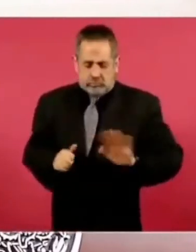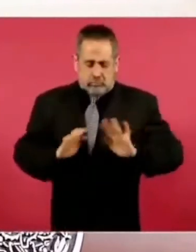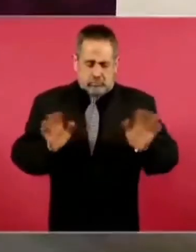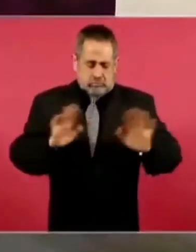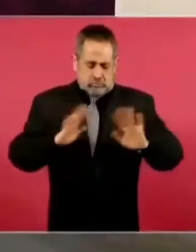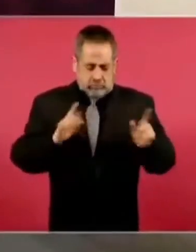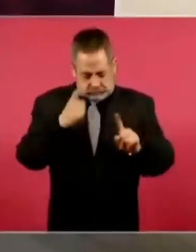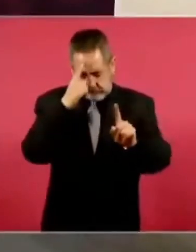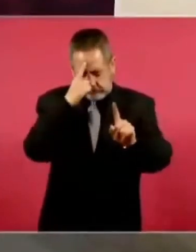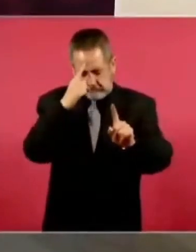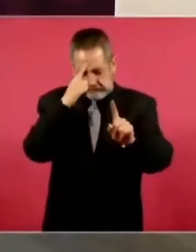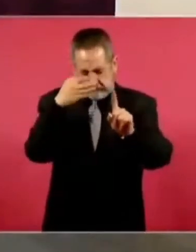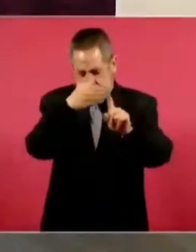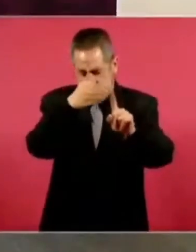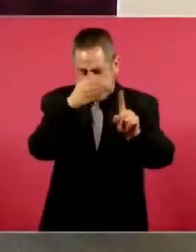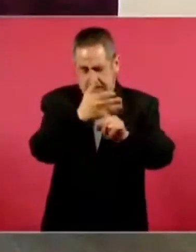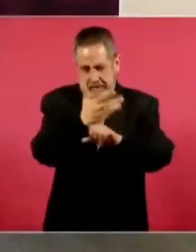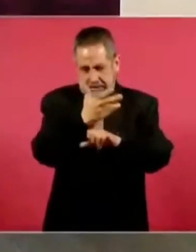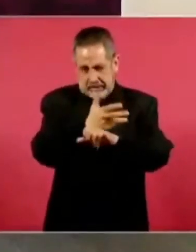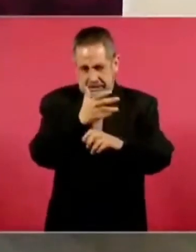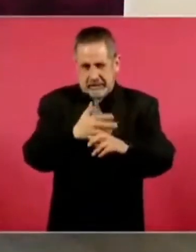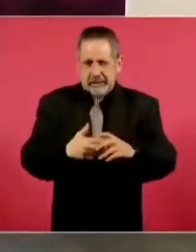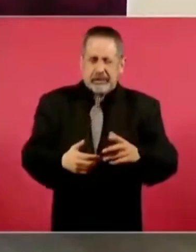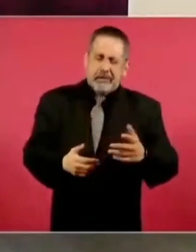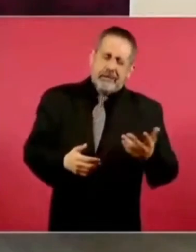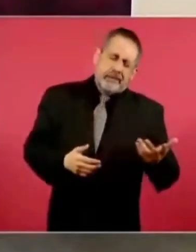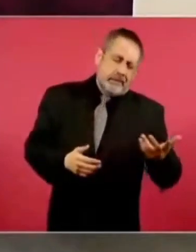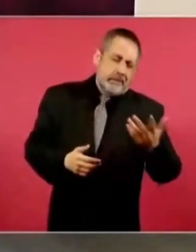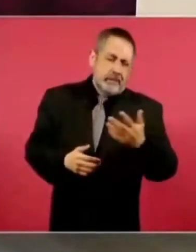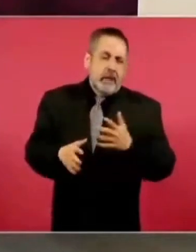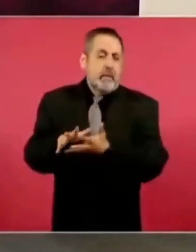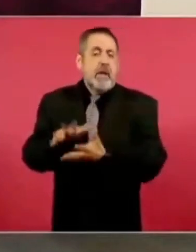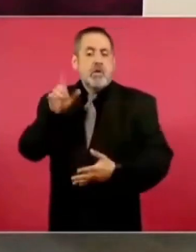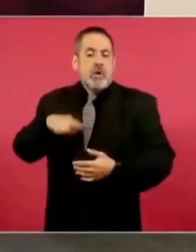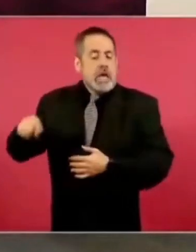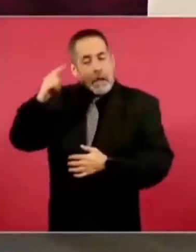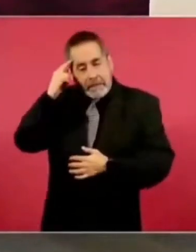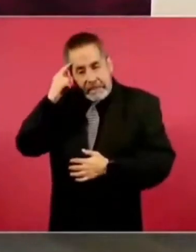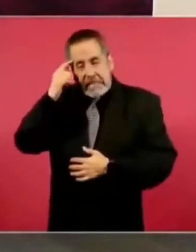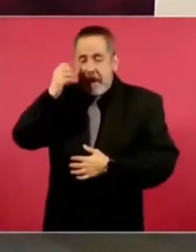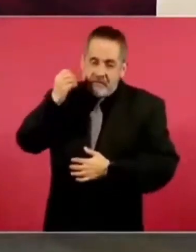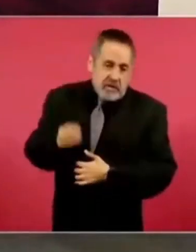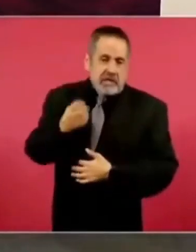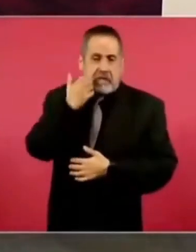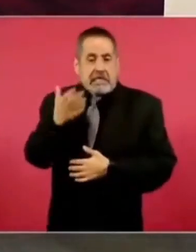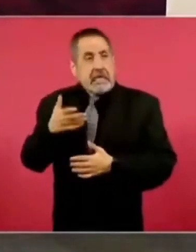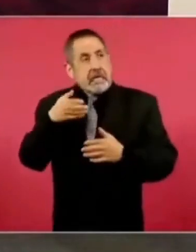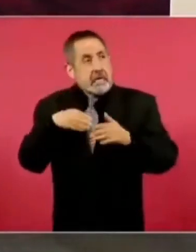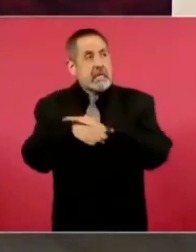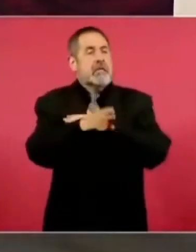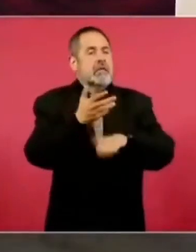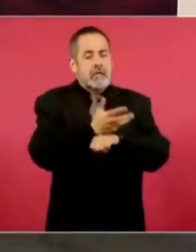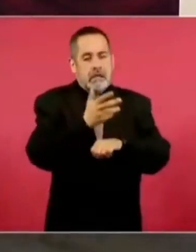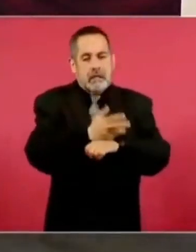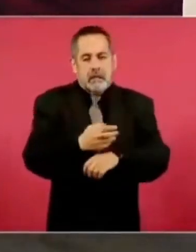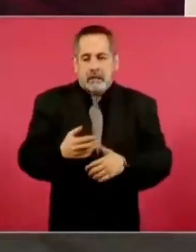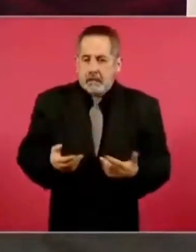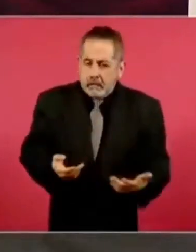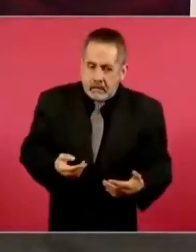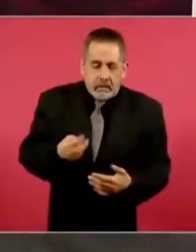aquí, sino es llegar allá, la mayoría. Por eso insistimos